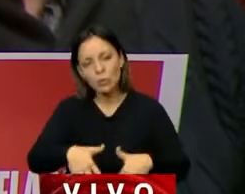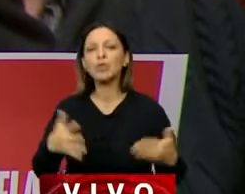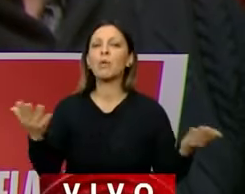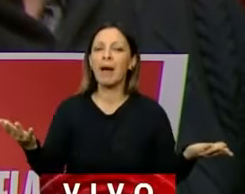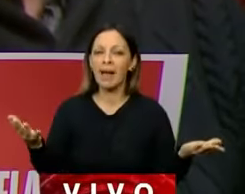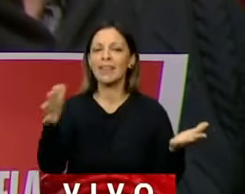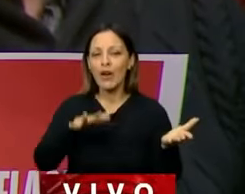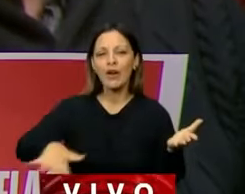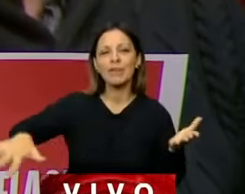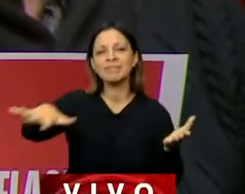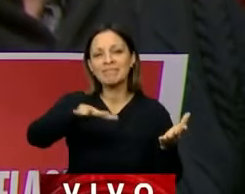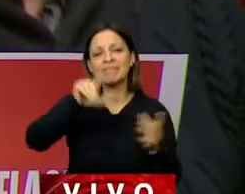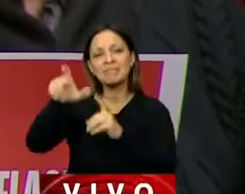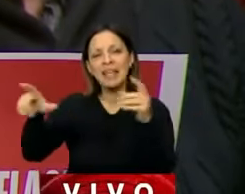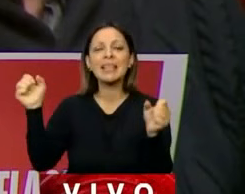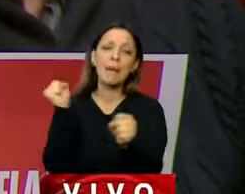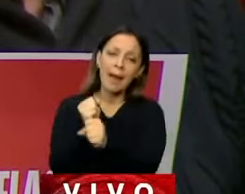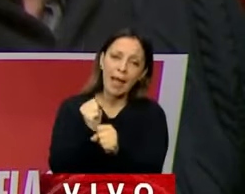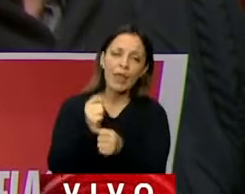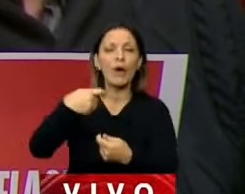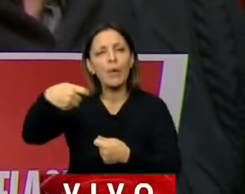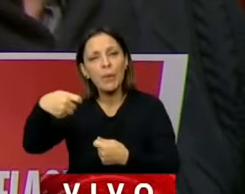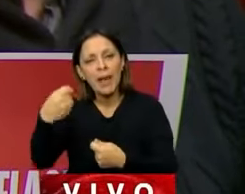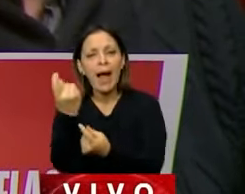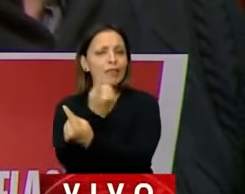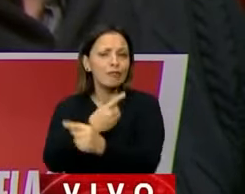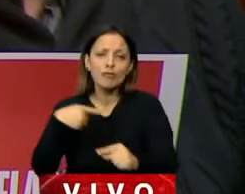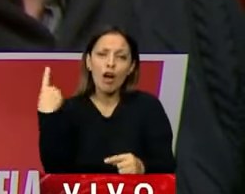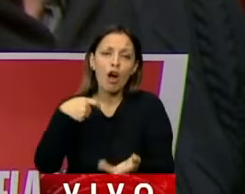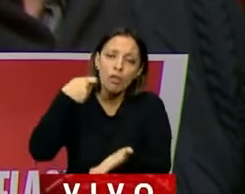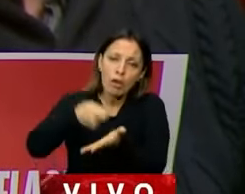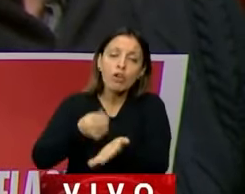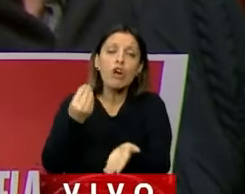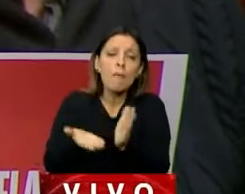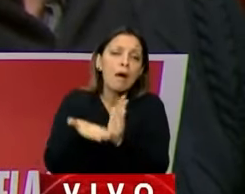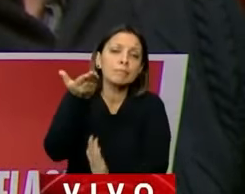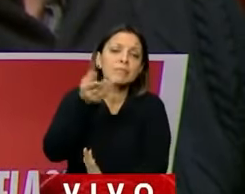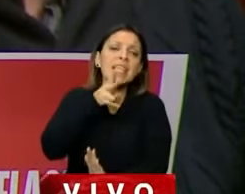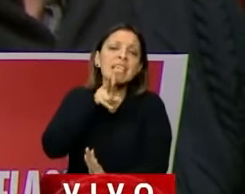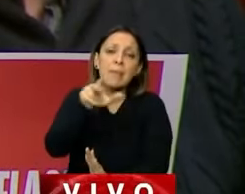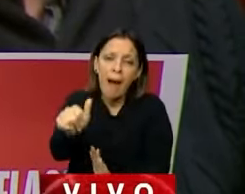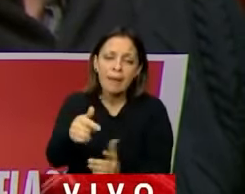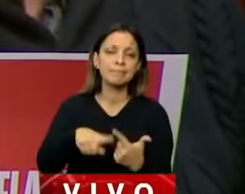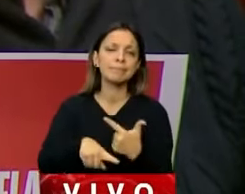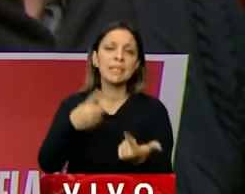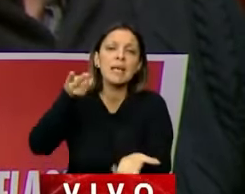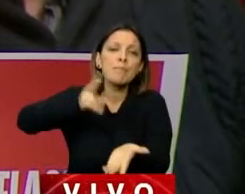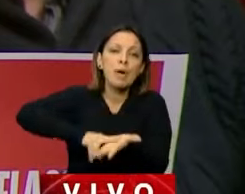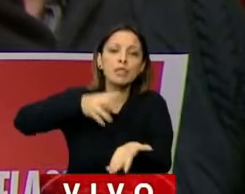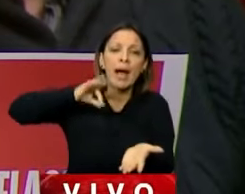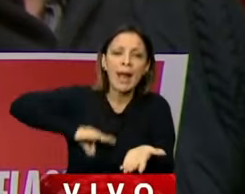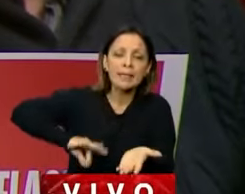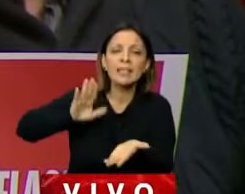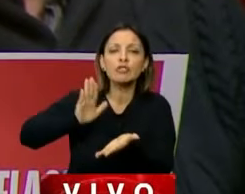el conjunto de la población trabajadora, jubilada, jubilados, con el IVA, con el impuesto a las ganancias sobre